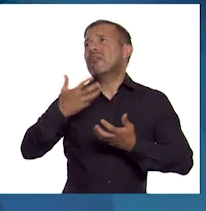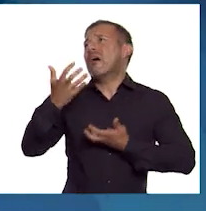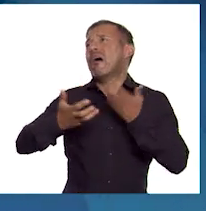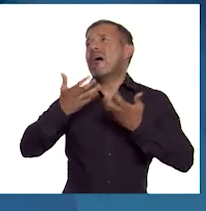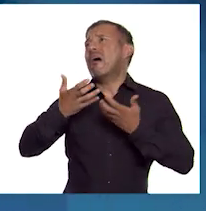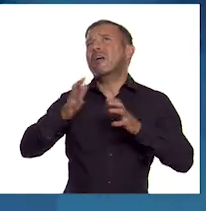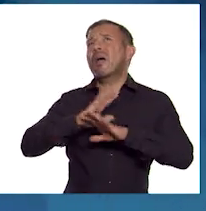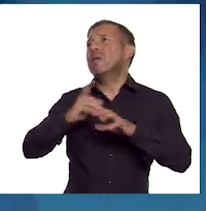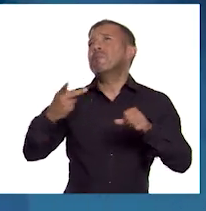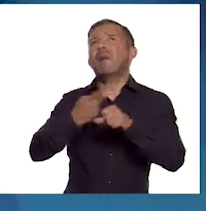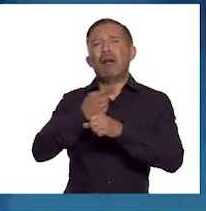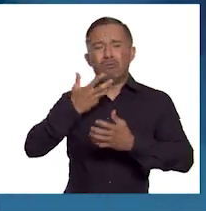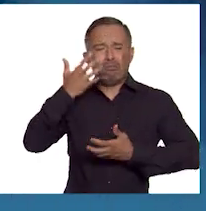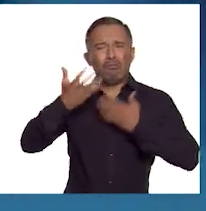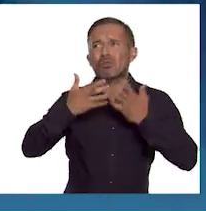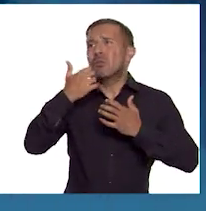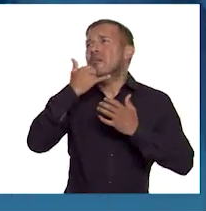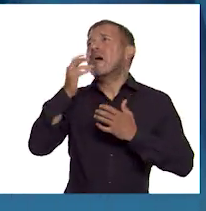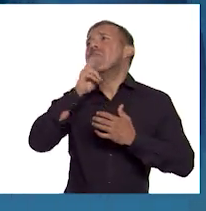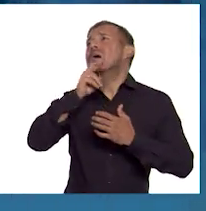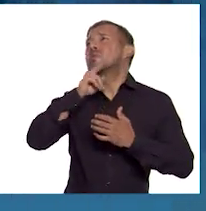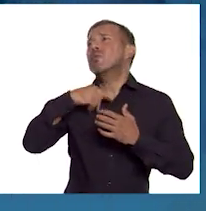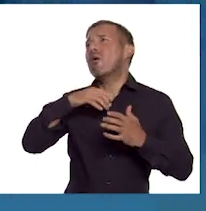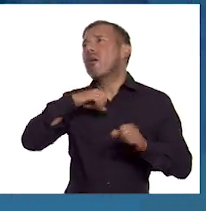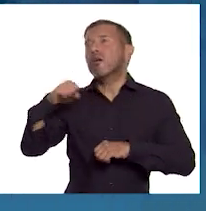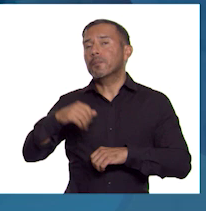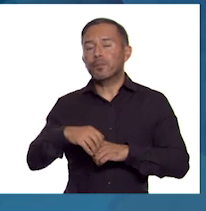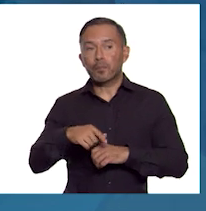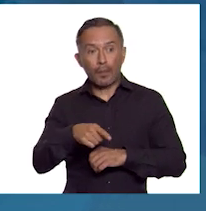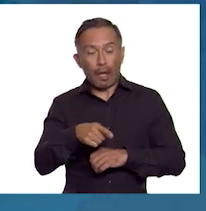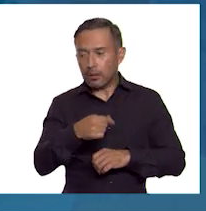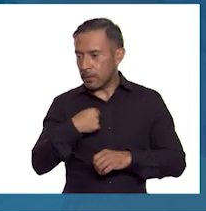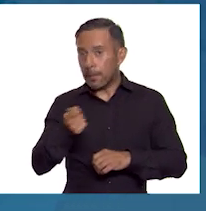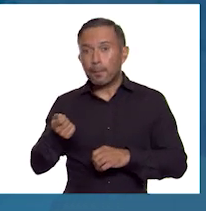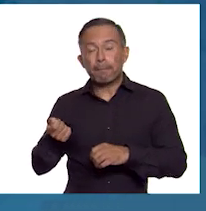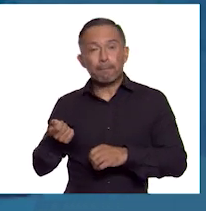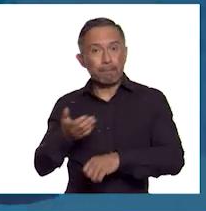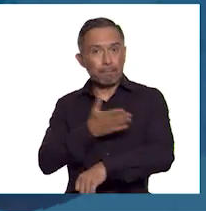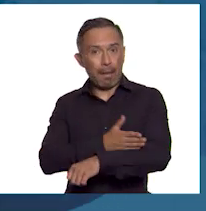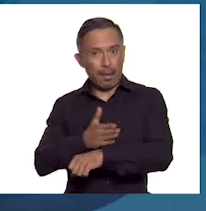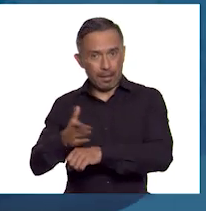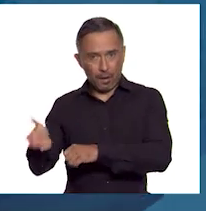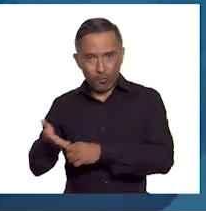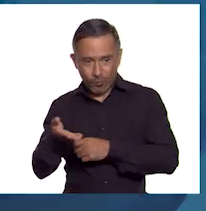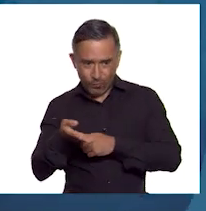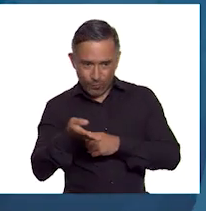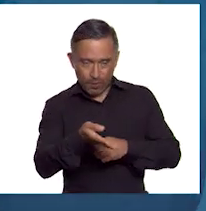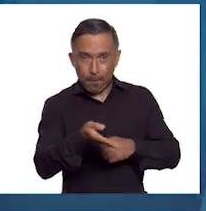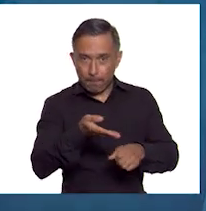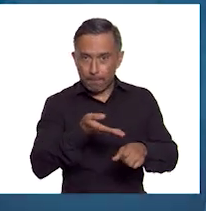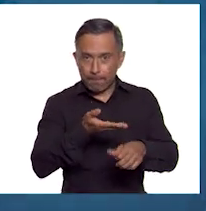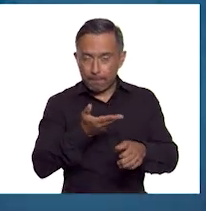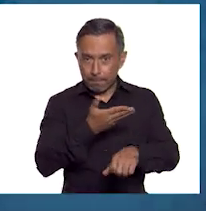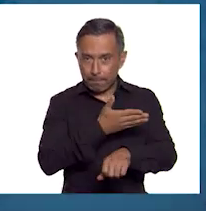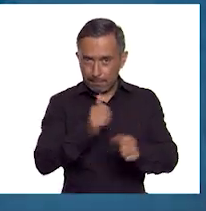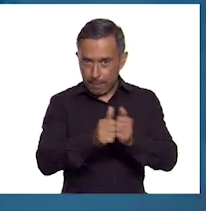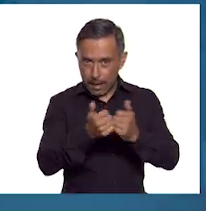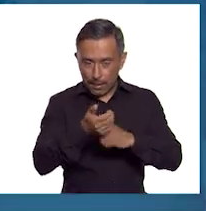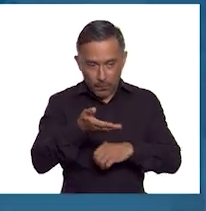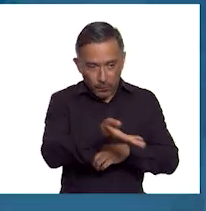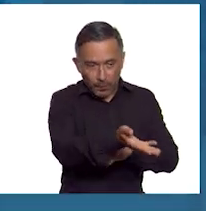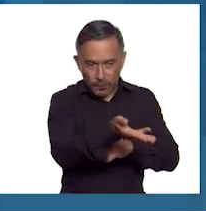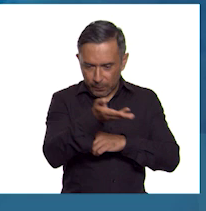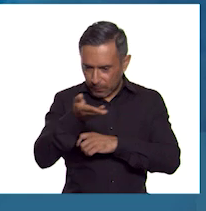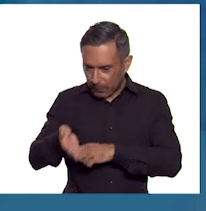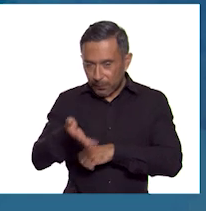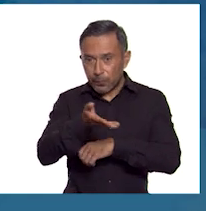cocido! Entonces ella se acercó y sacó con una pala los panes uno detrás de otro. Luego siguió su camino y